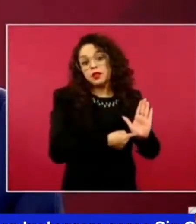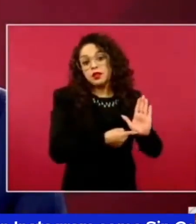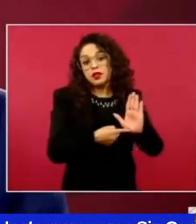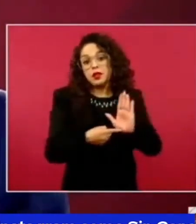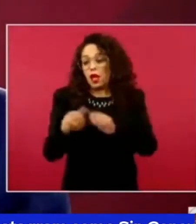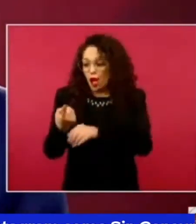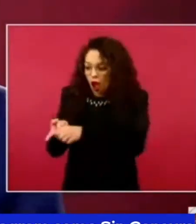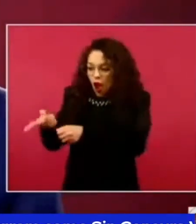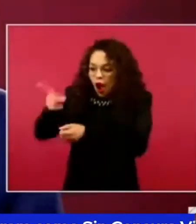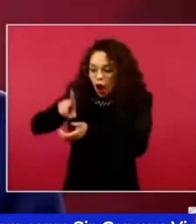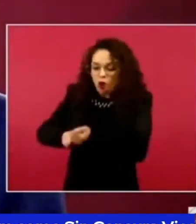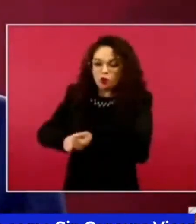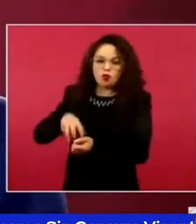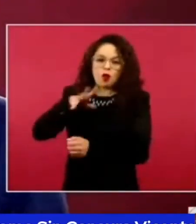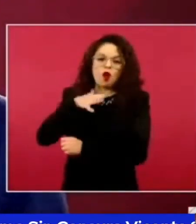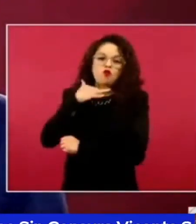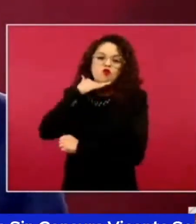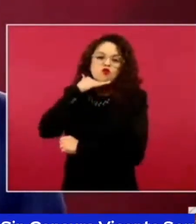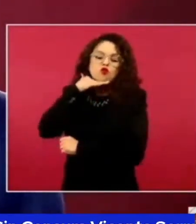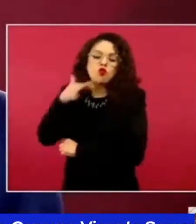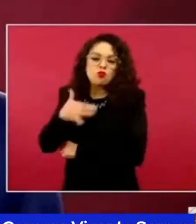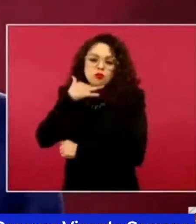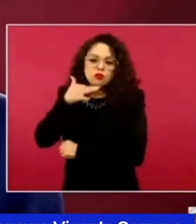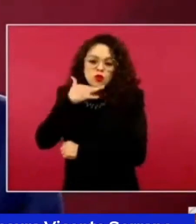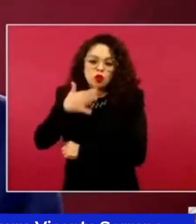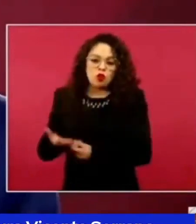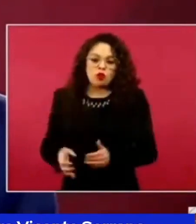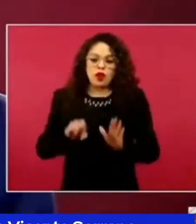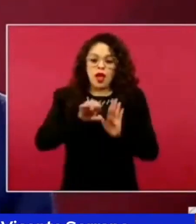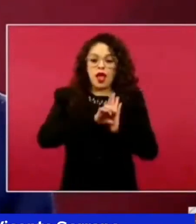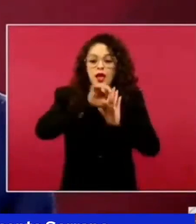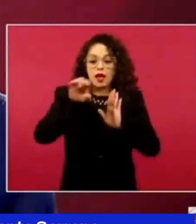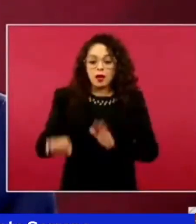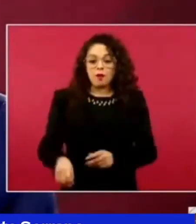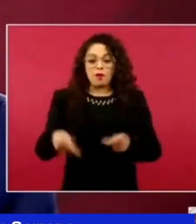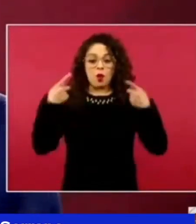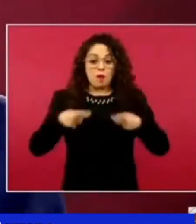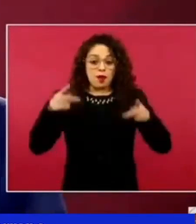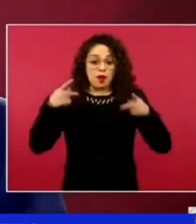Cómo liberar a presuntos delincuentes,